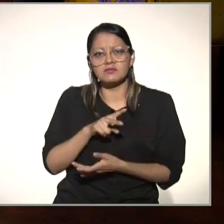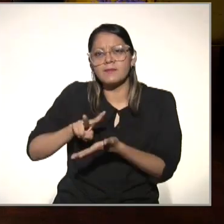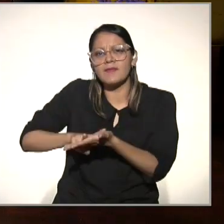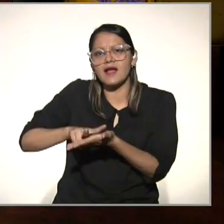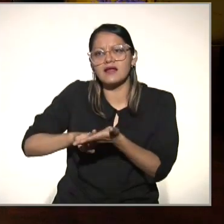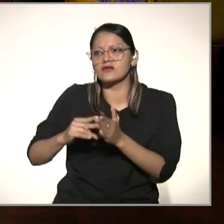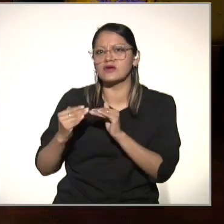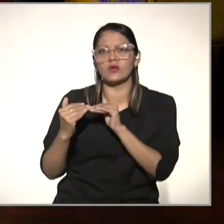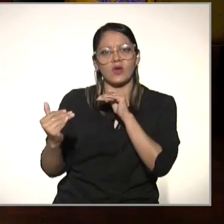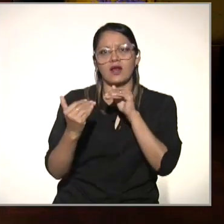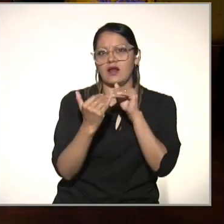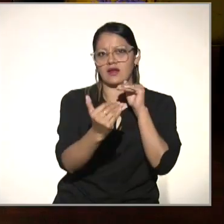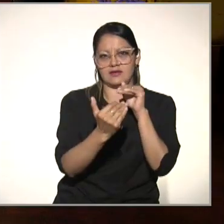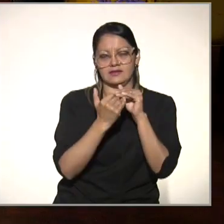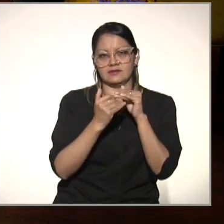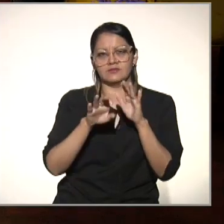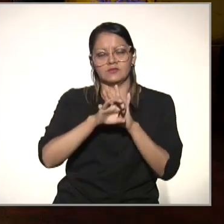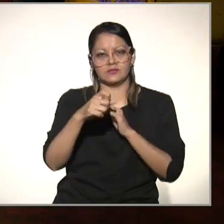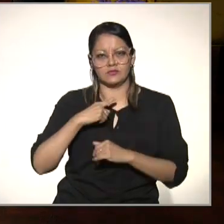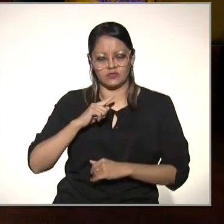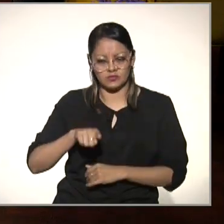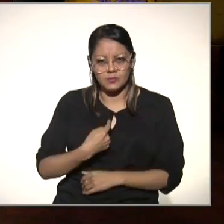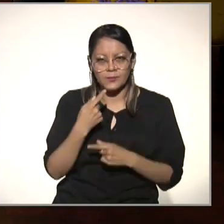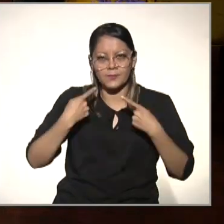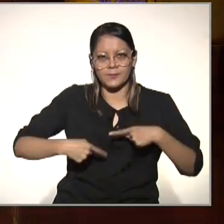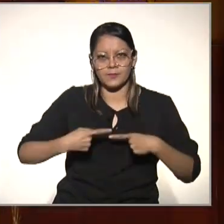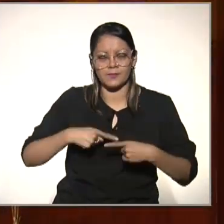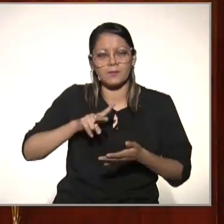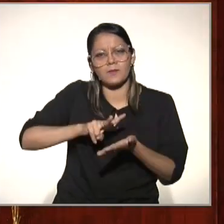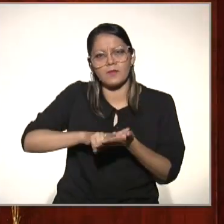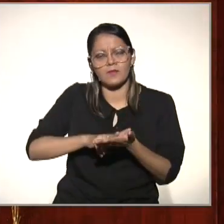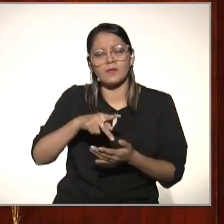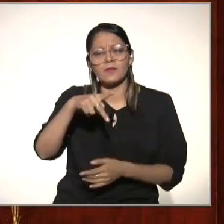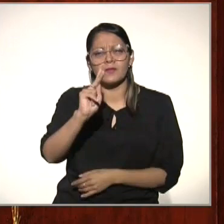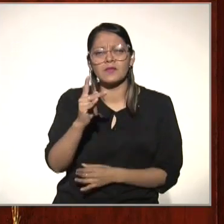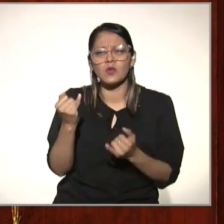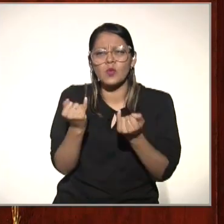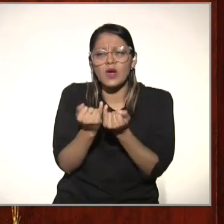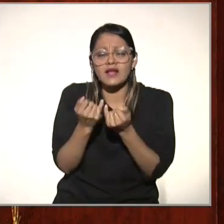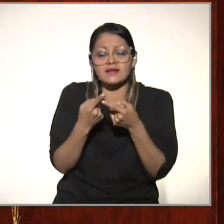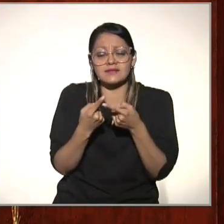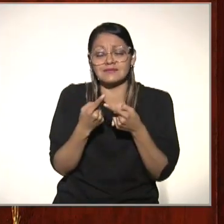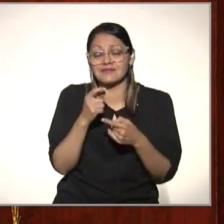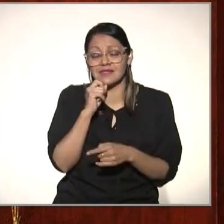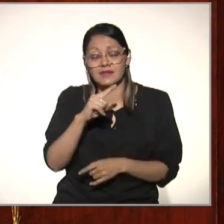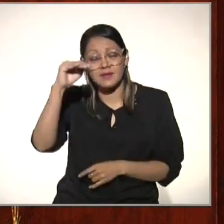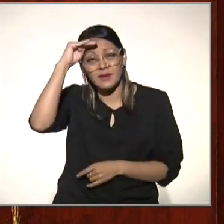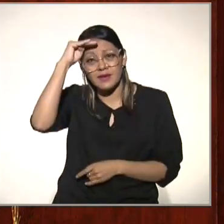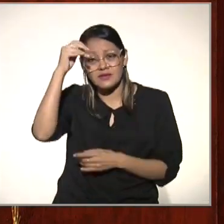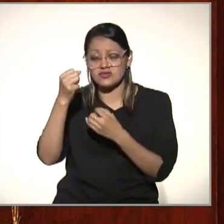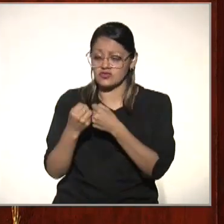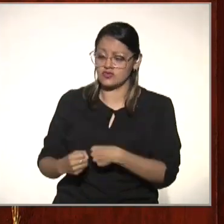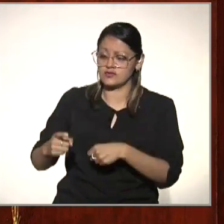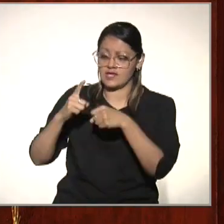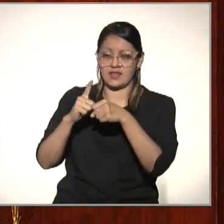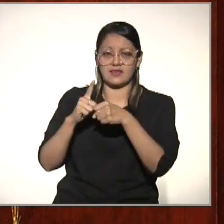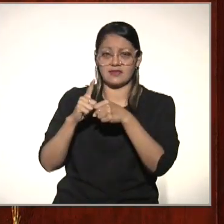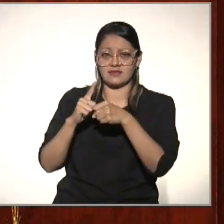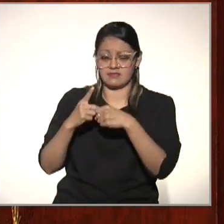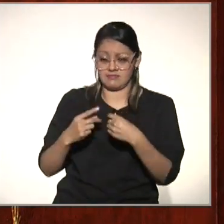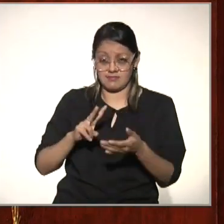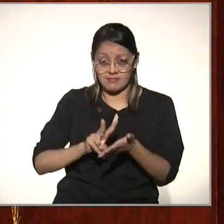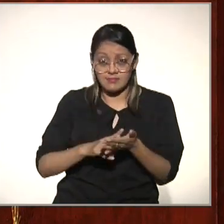mismo en calidad de lo que somos como personas, pero evidentemente no valemos lo mismo en términos de sociedad, de